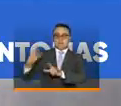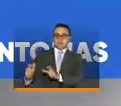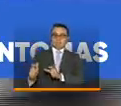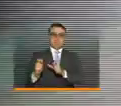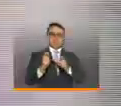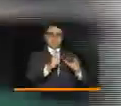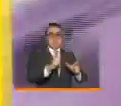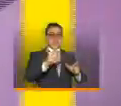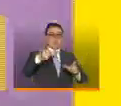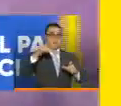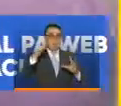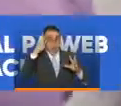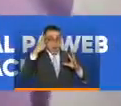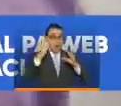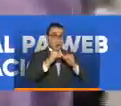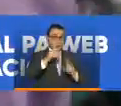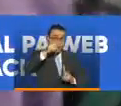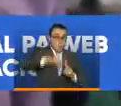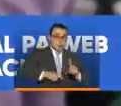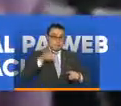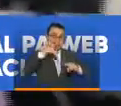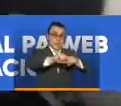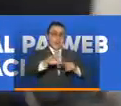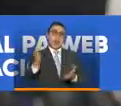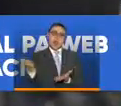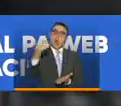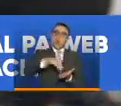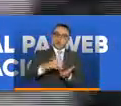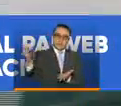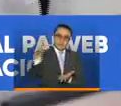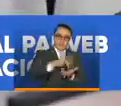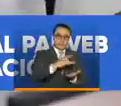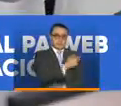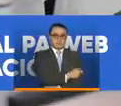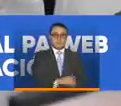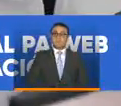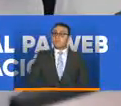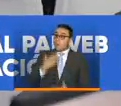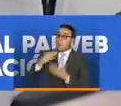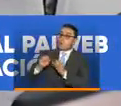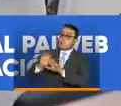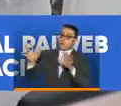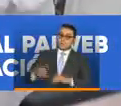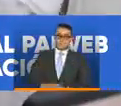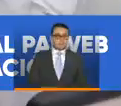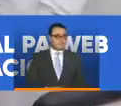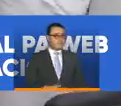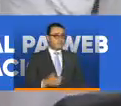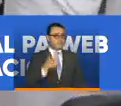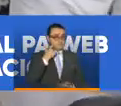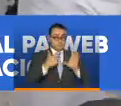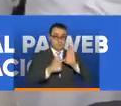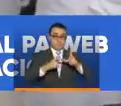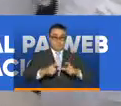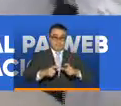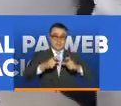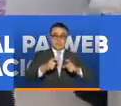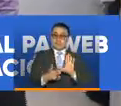situación. Buenos días. Adelante. Buenos días. Aquí le van a hacer el ingreso, le van a entregar el carnet y le dan la